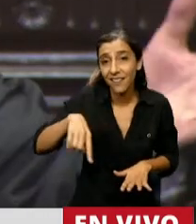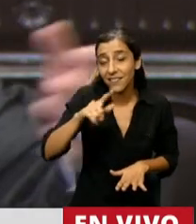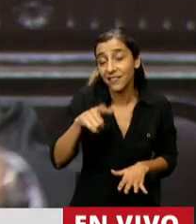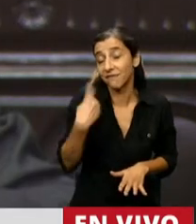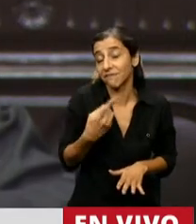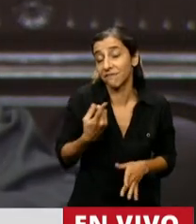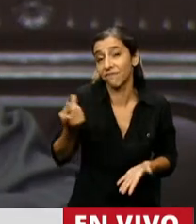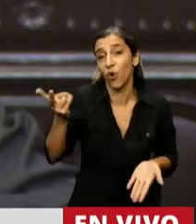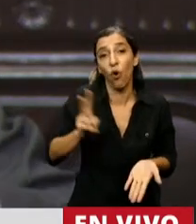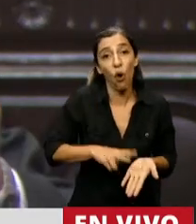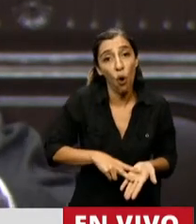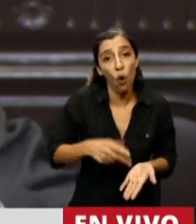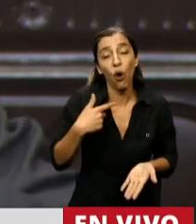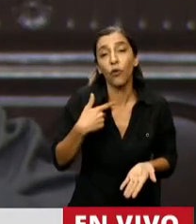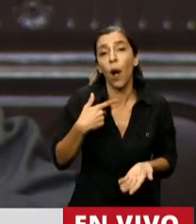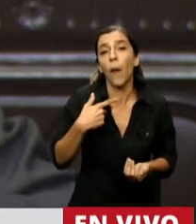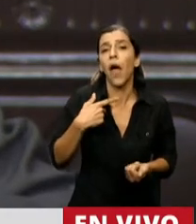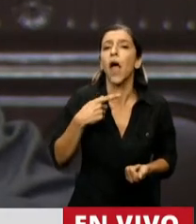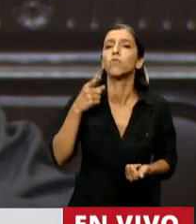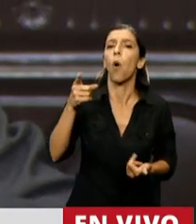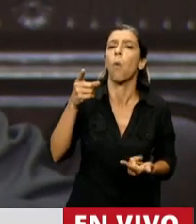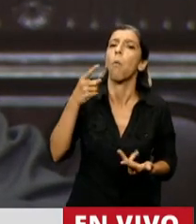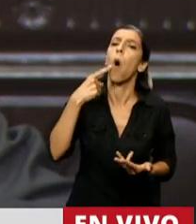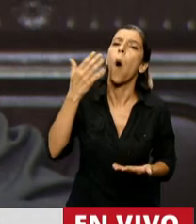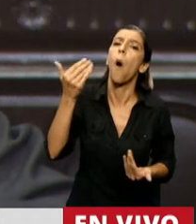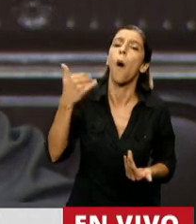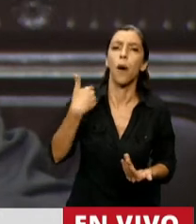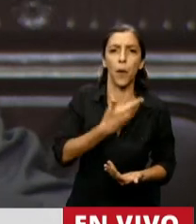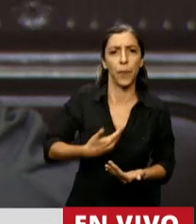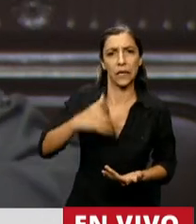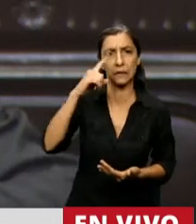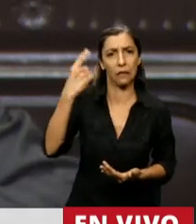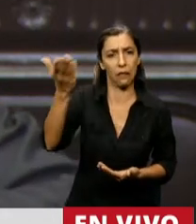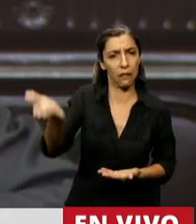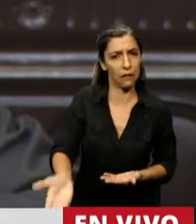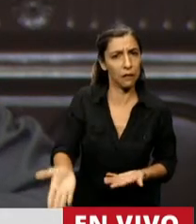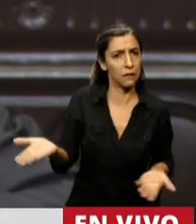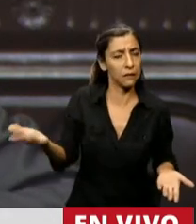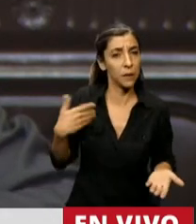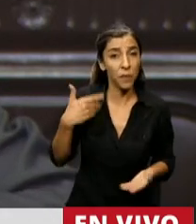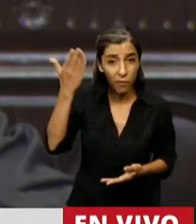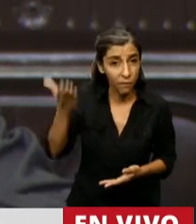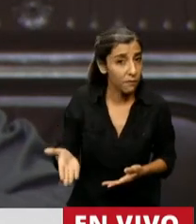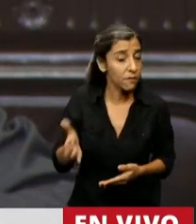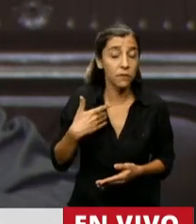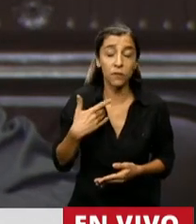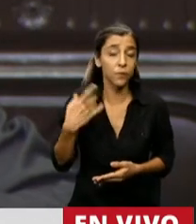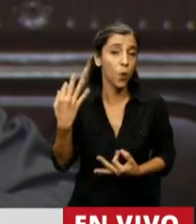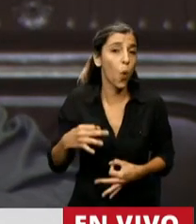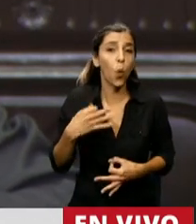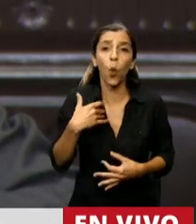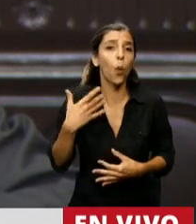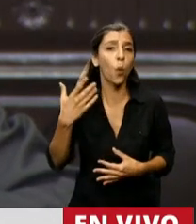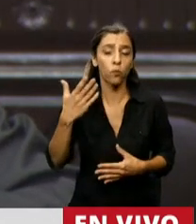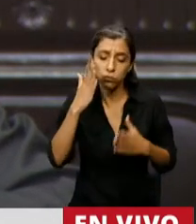cuestionando a nuestro presidente presidente que no hizo nada más que honrar el compromiso